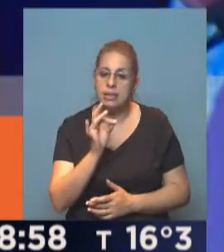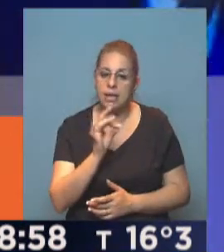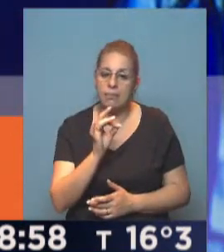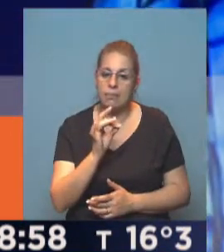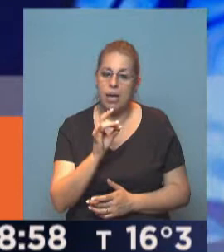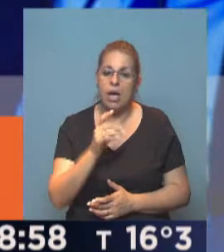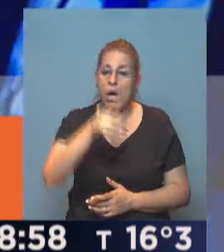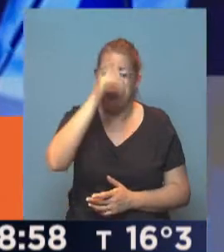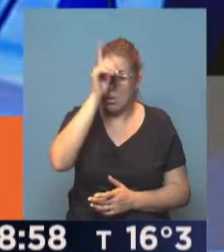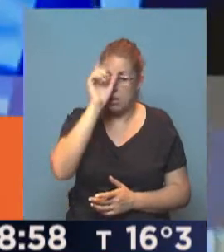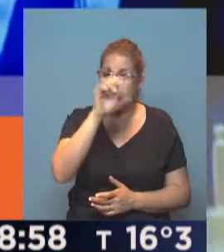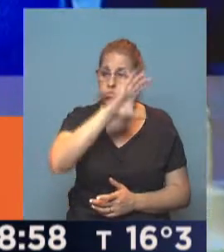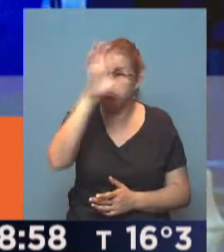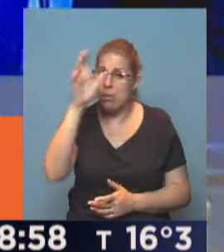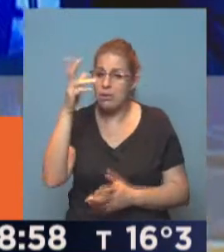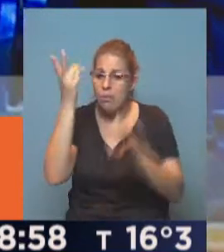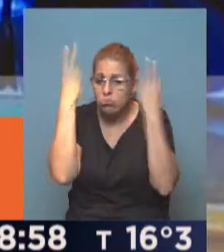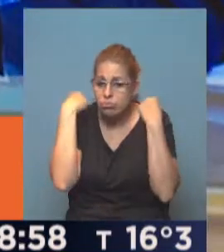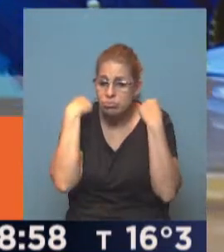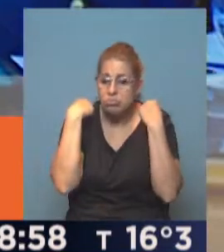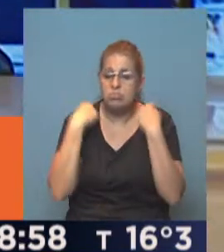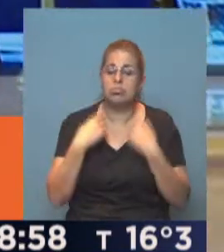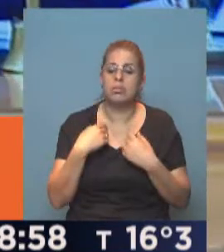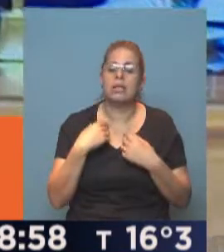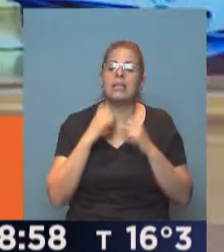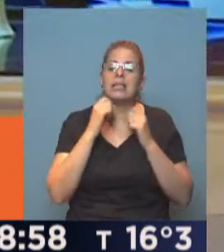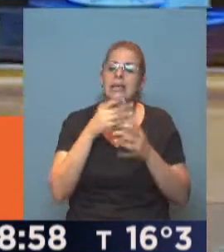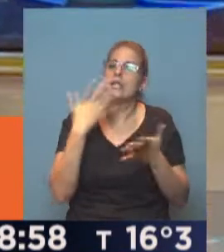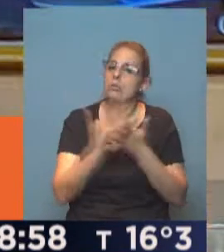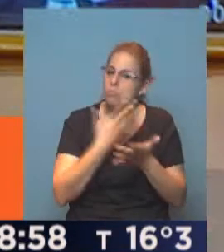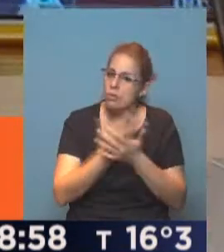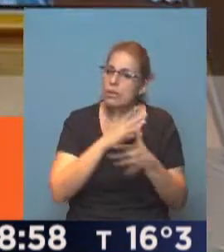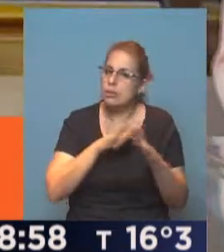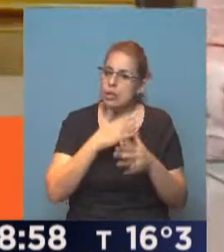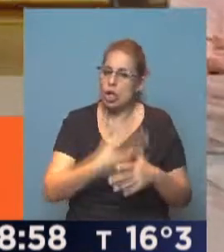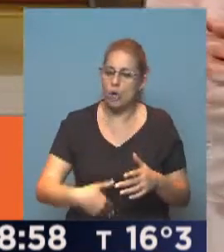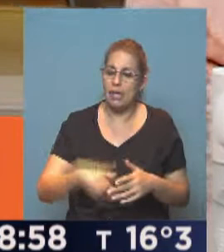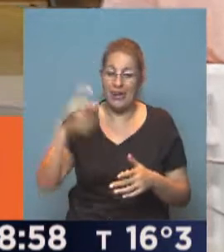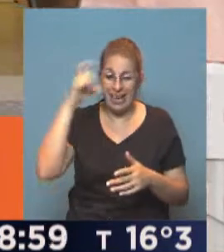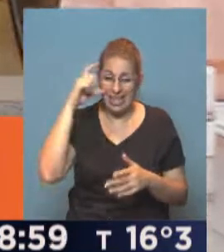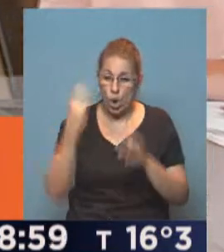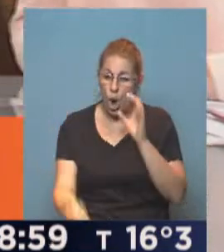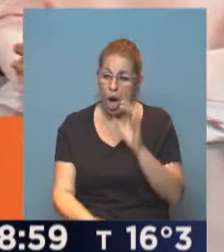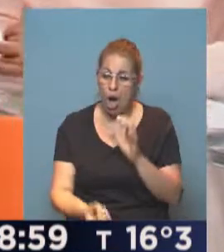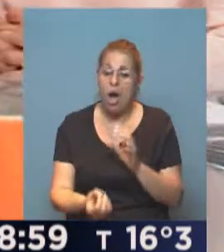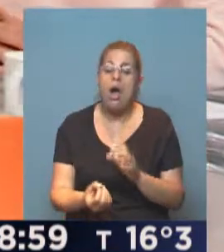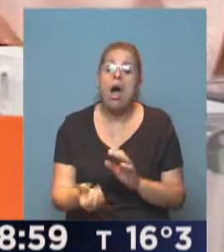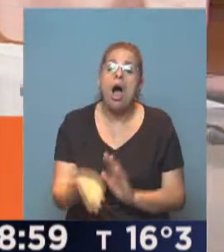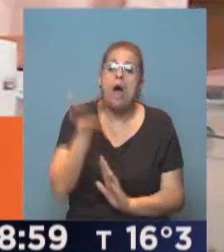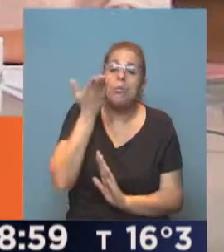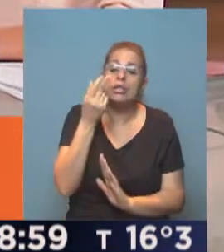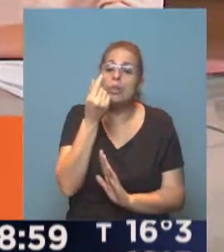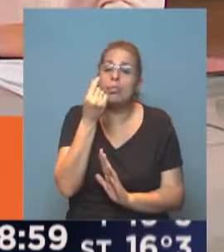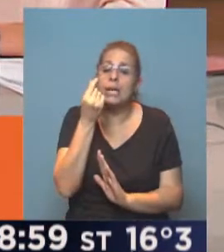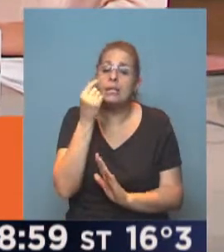subversión de las policías provinciales absolutamente desestabilizadora del gobierno. En enero un aumento inusitado e inexplicable de los precios, sobre